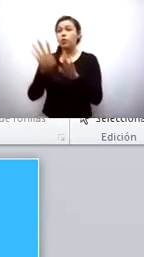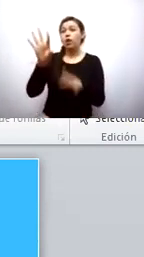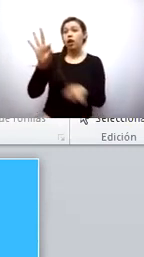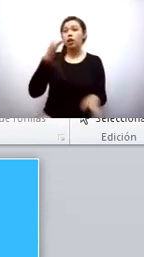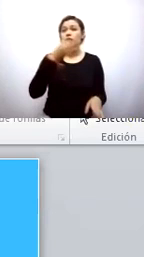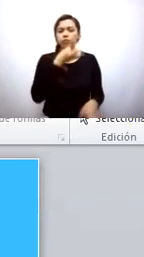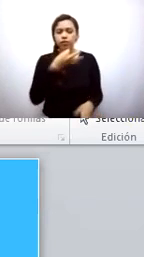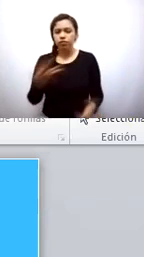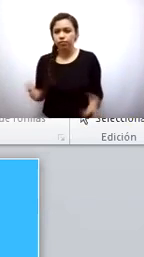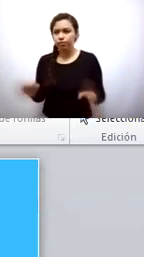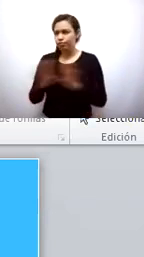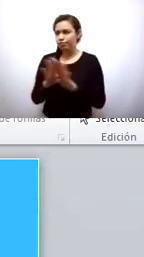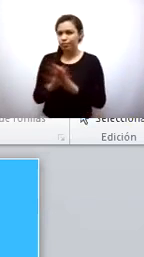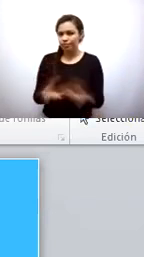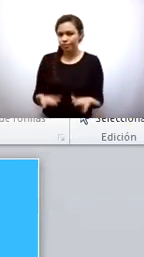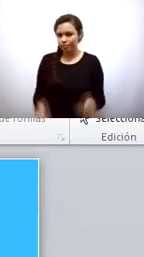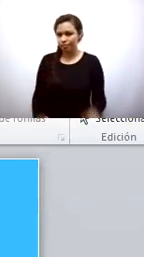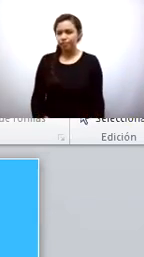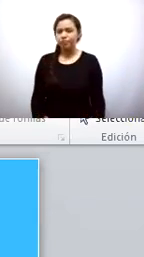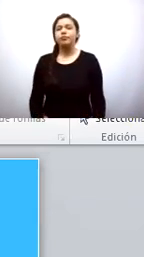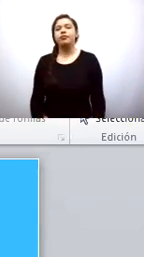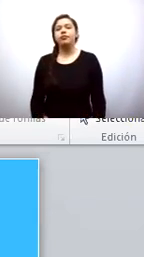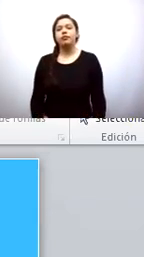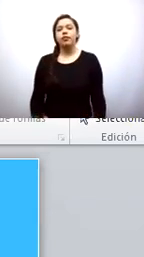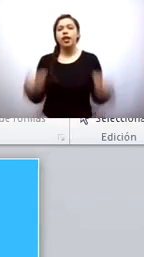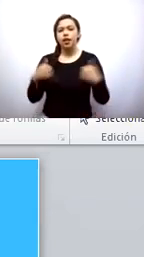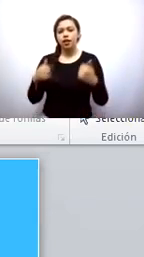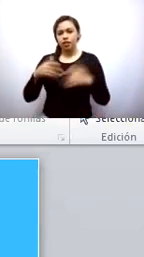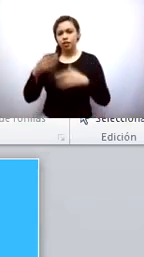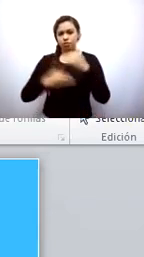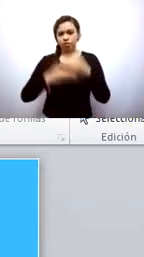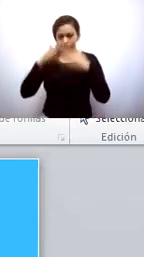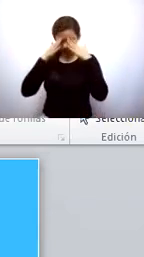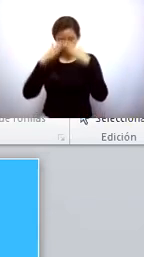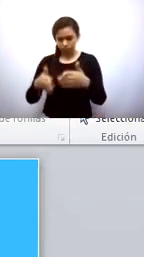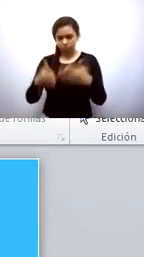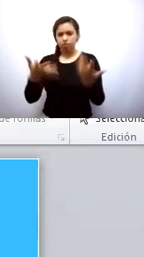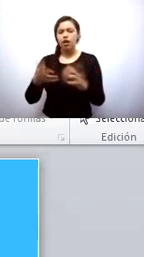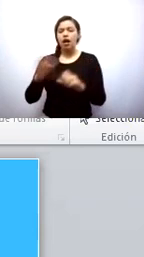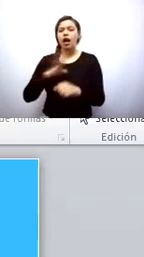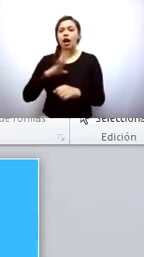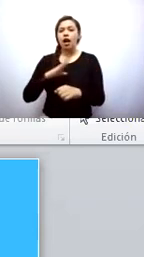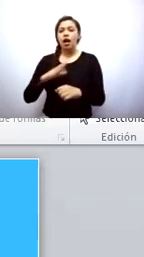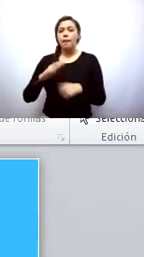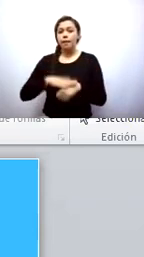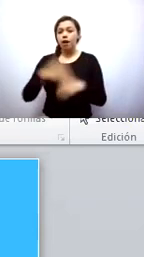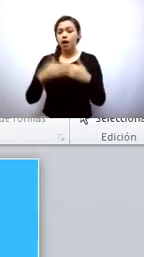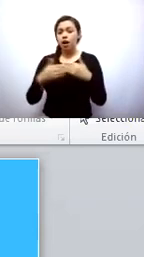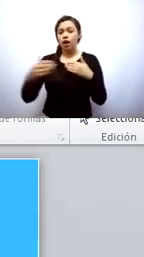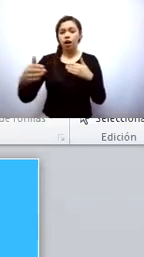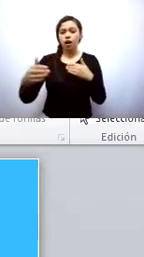¿vale? Entiendo, por ejemplo, que el proceso de concentración no dura más en una persona que justamente ese